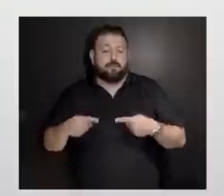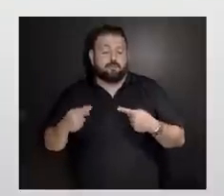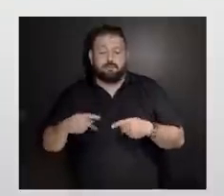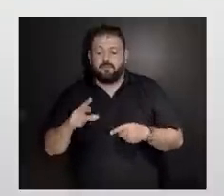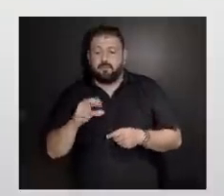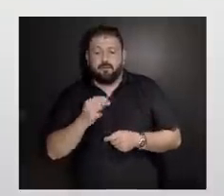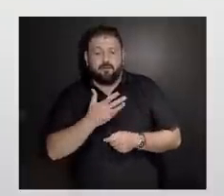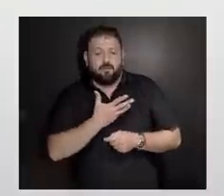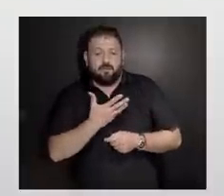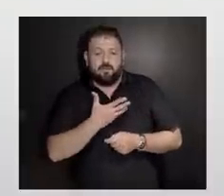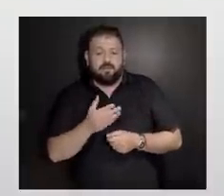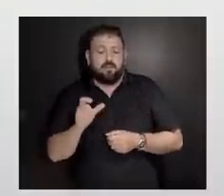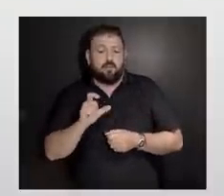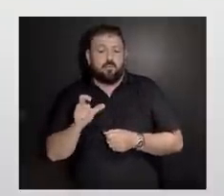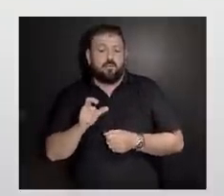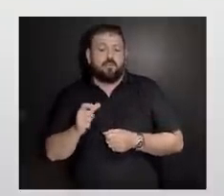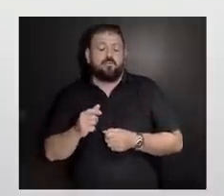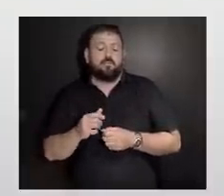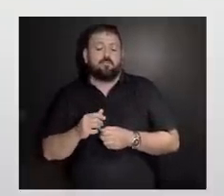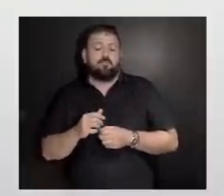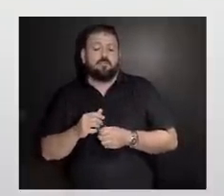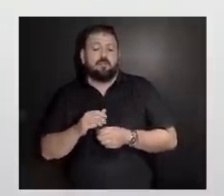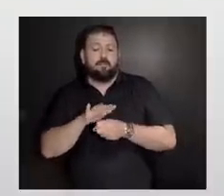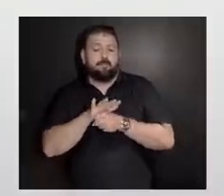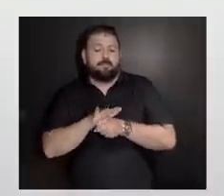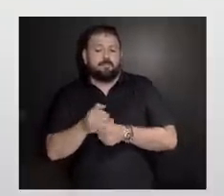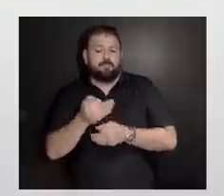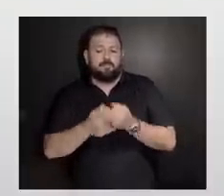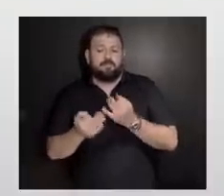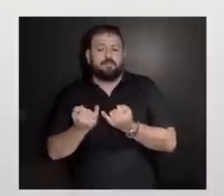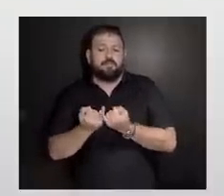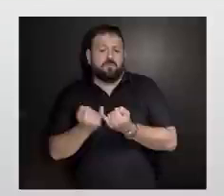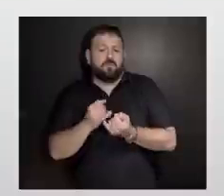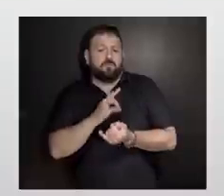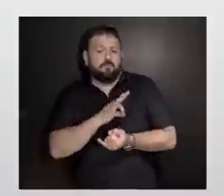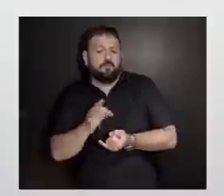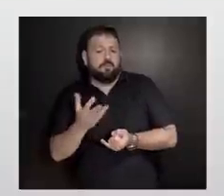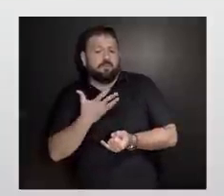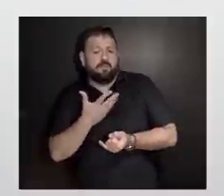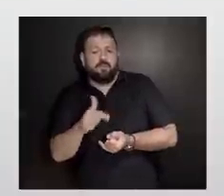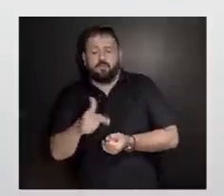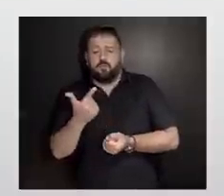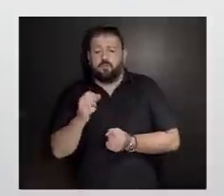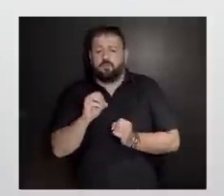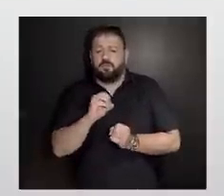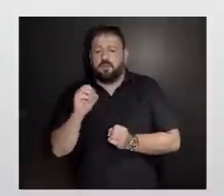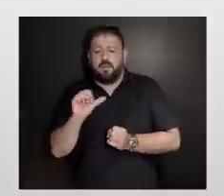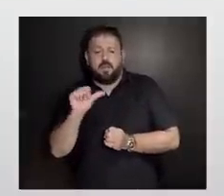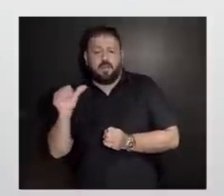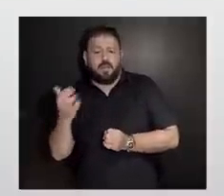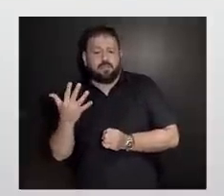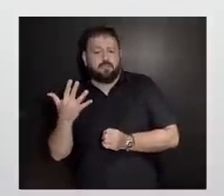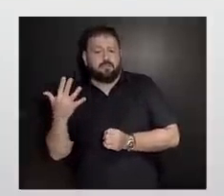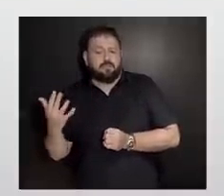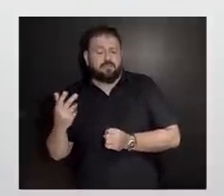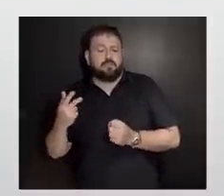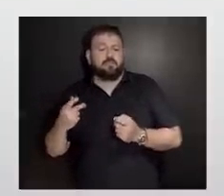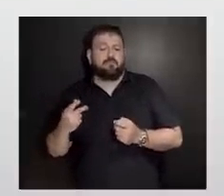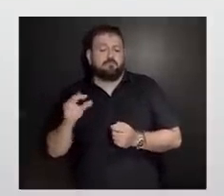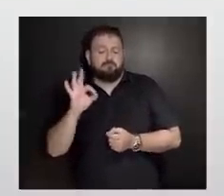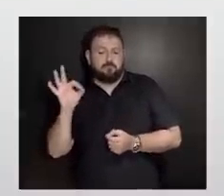tiene hipertensión arterial, se asocia que puede tener ya un 12 a un 55% de presentar esta condición